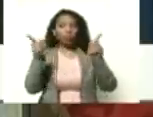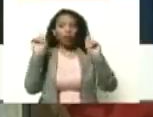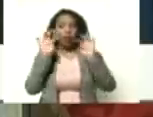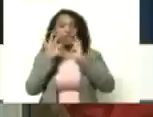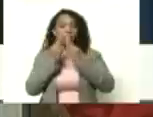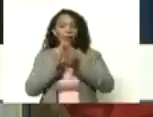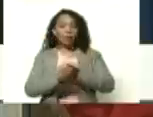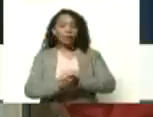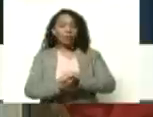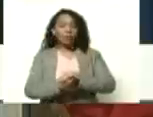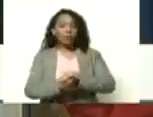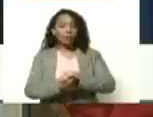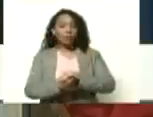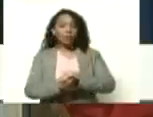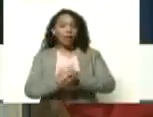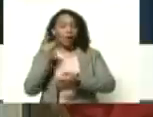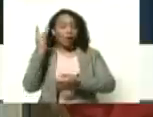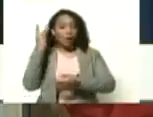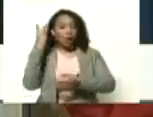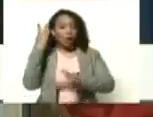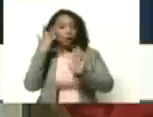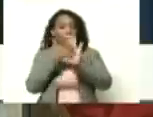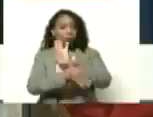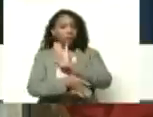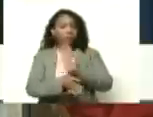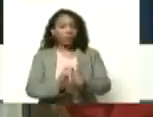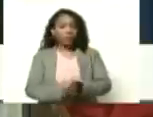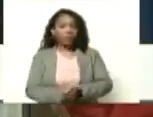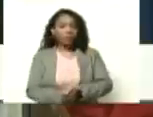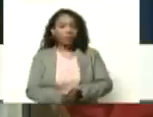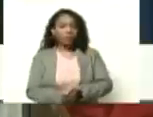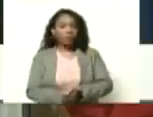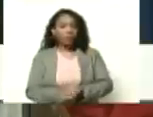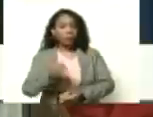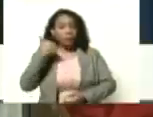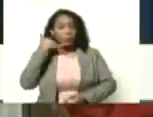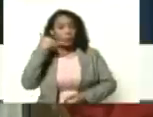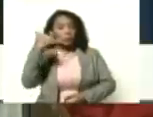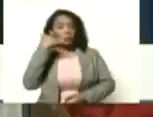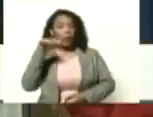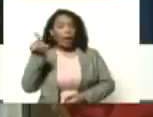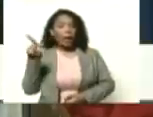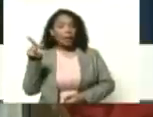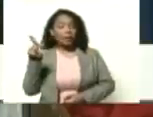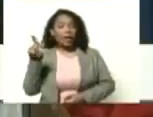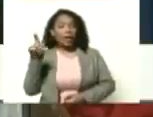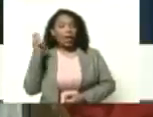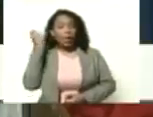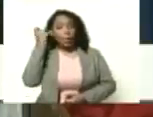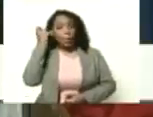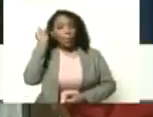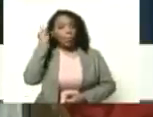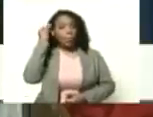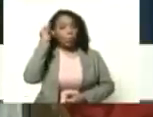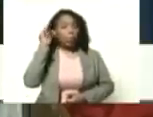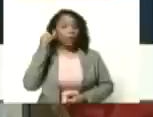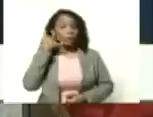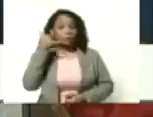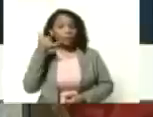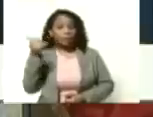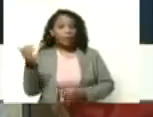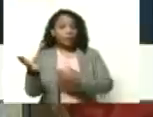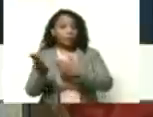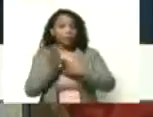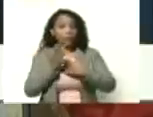cuartada infundada llamadas incluso ellas simuló llamada recibe una llamada